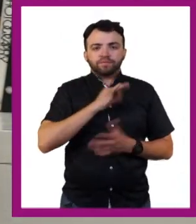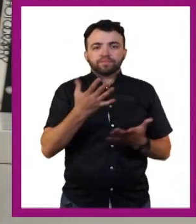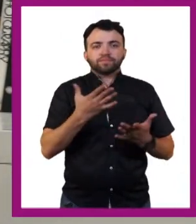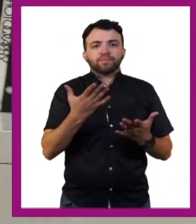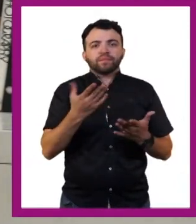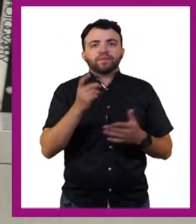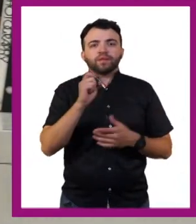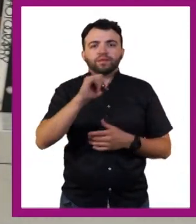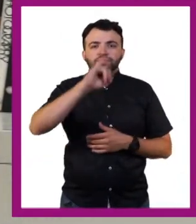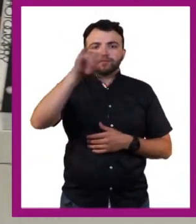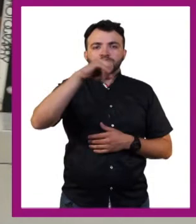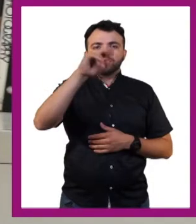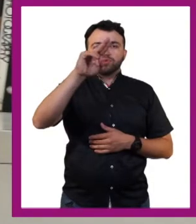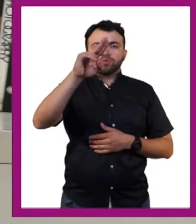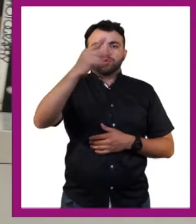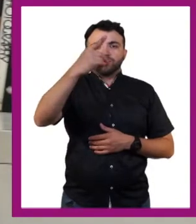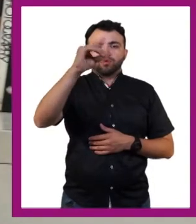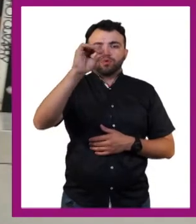de